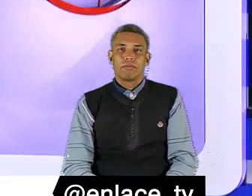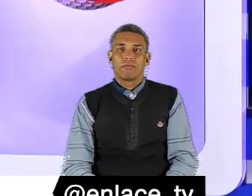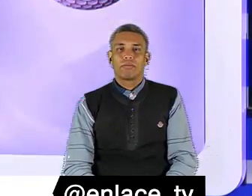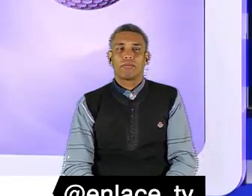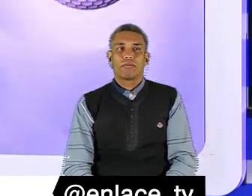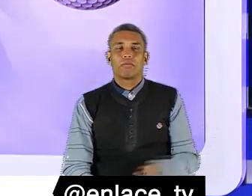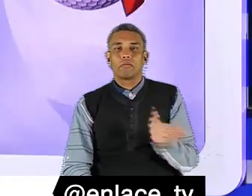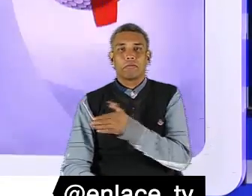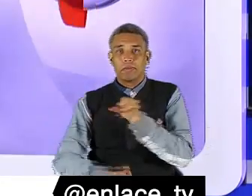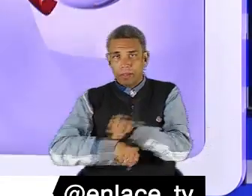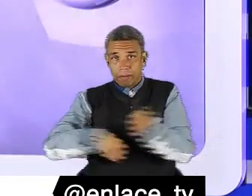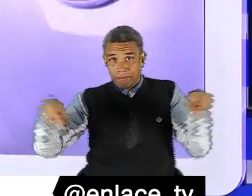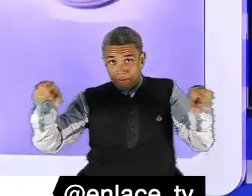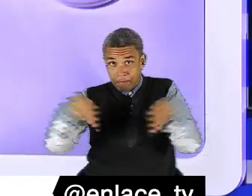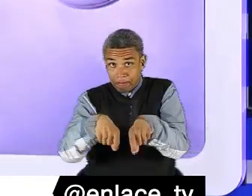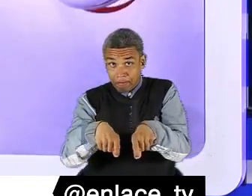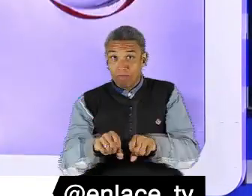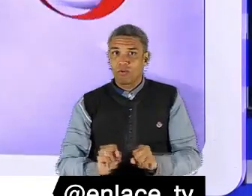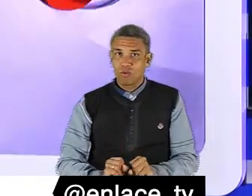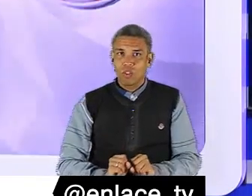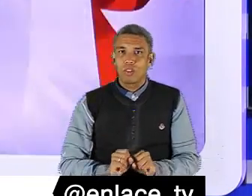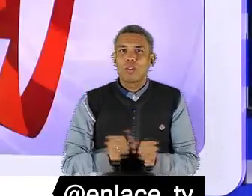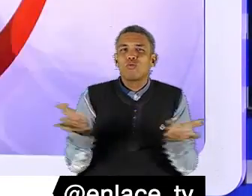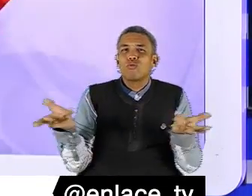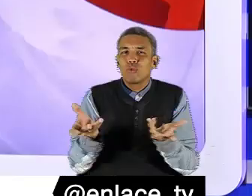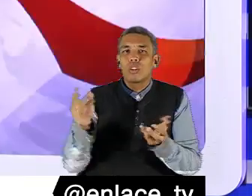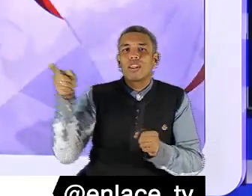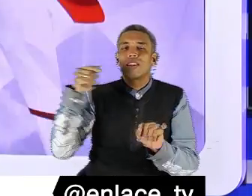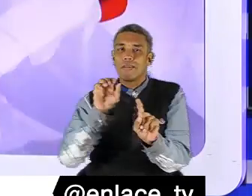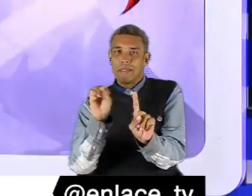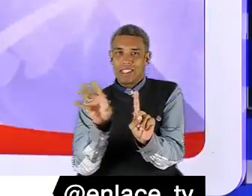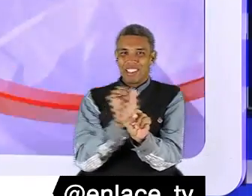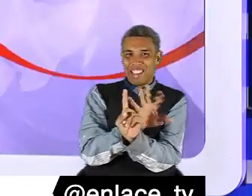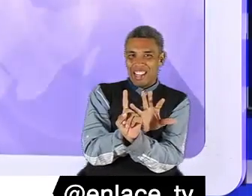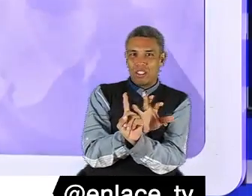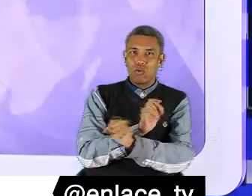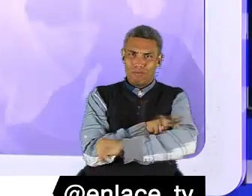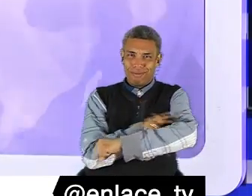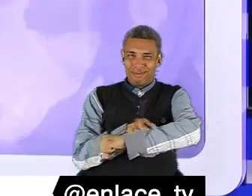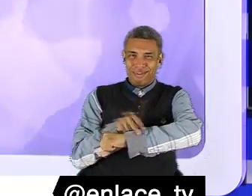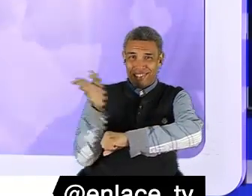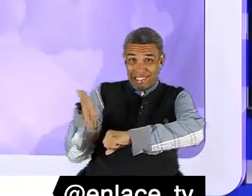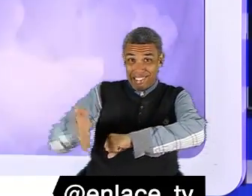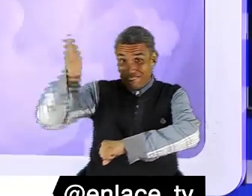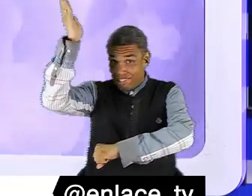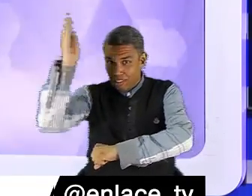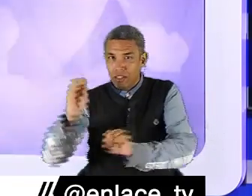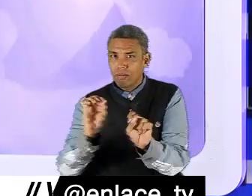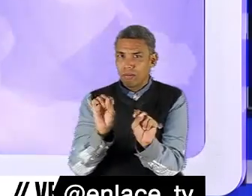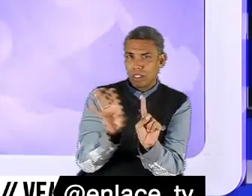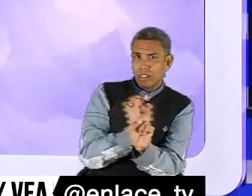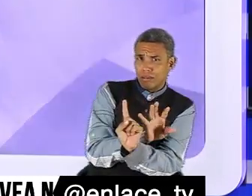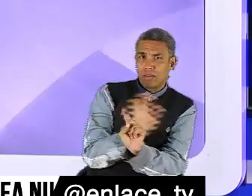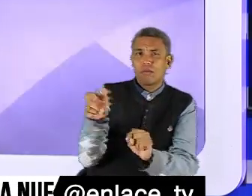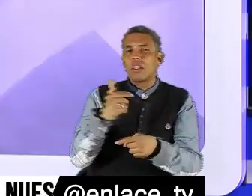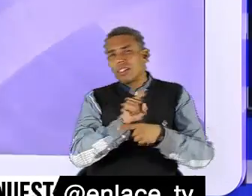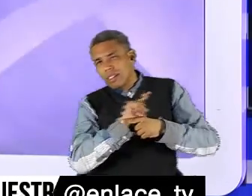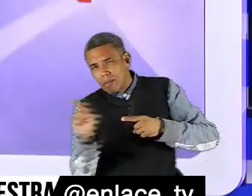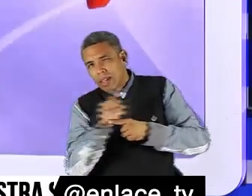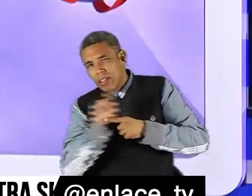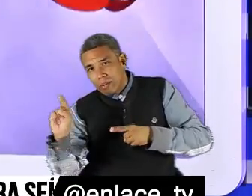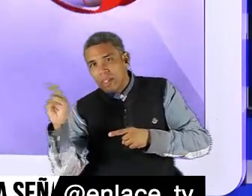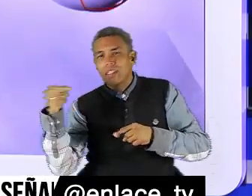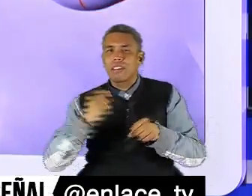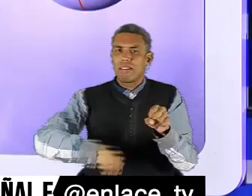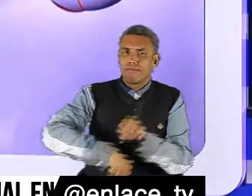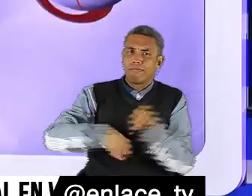El microfútbol tiene su espacio en el corregimiento del Llanito. Allí cada semana y cada día se juega el torneo, en la